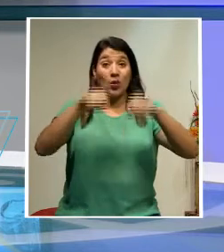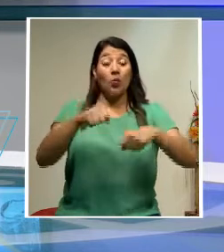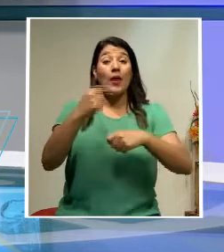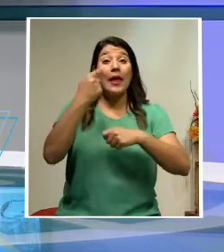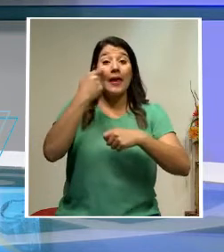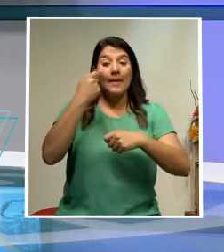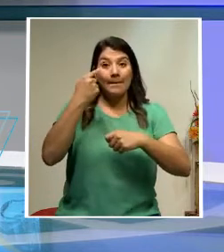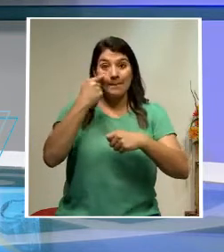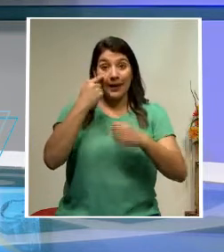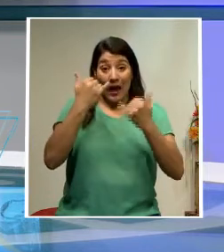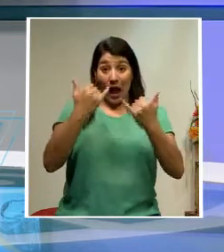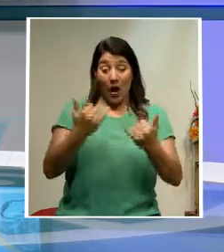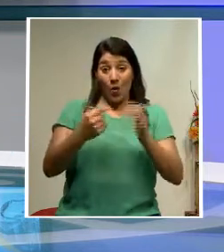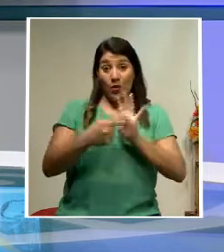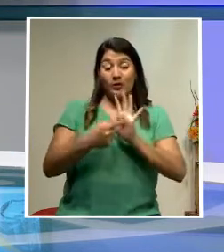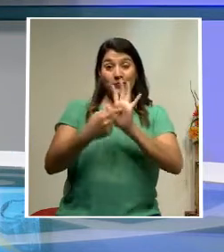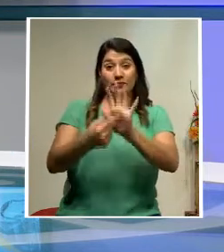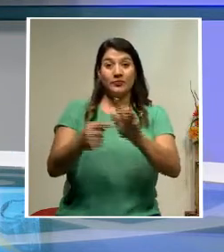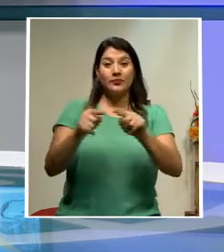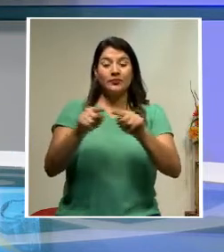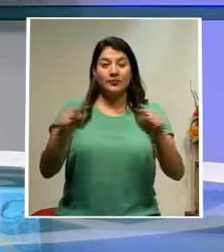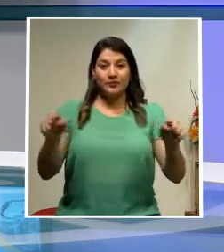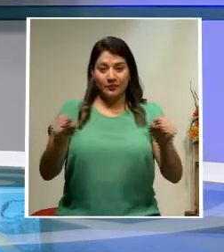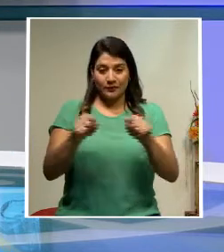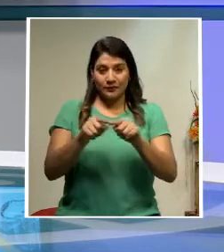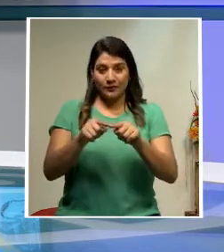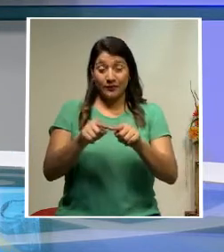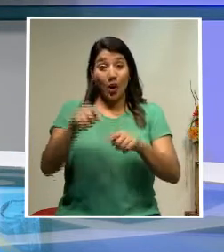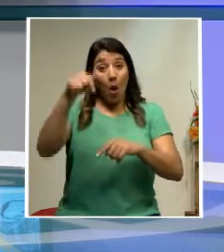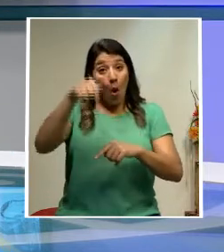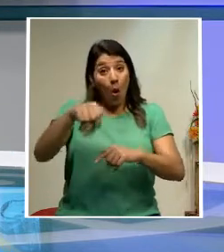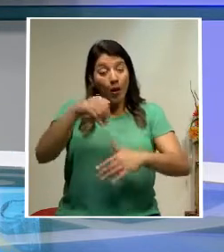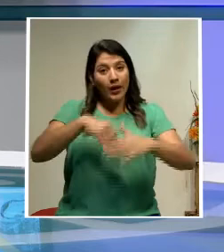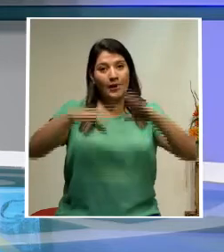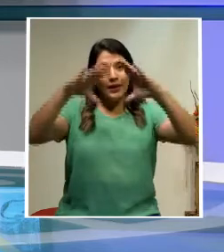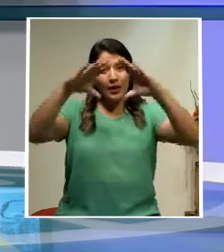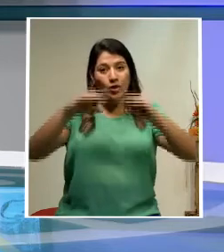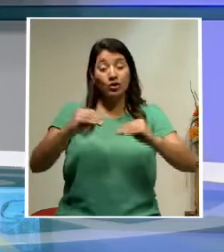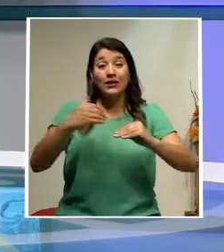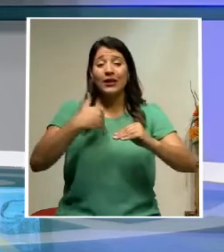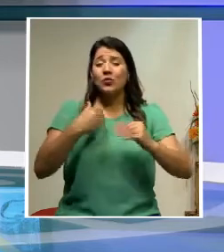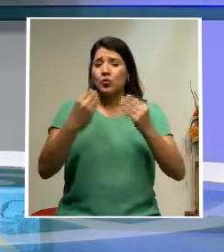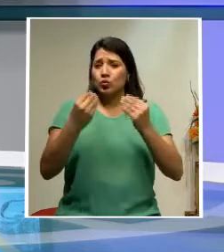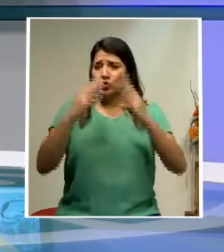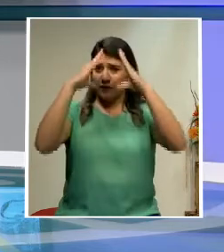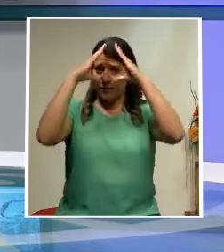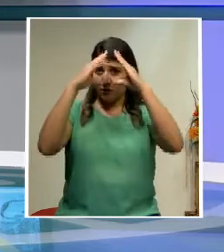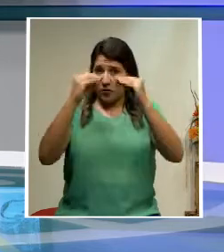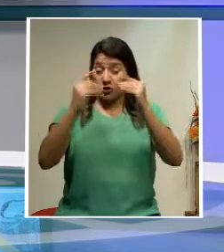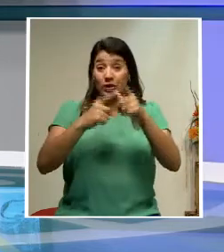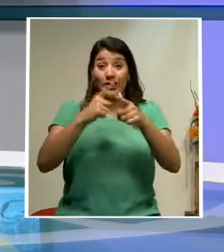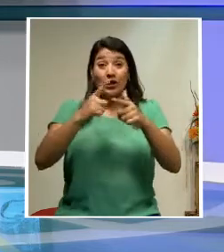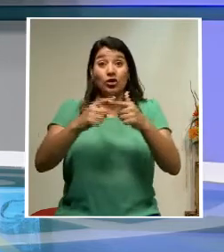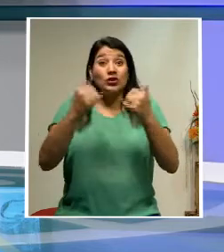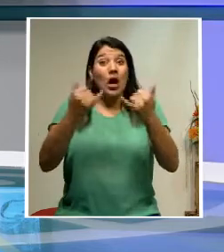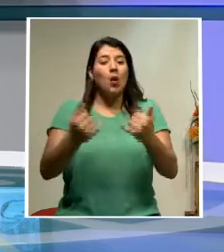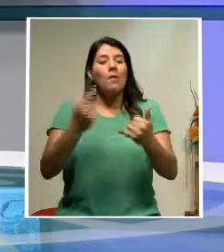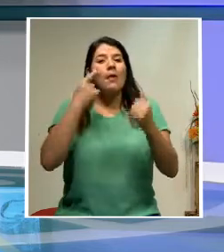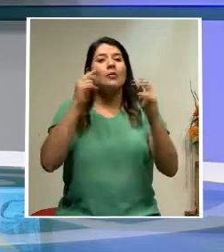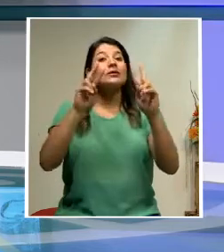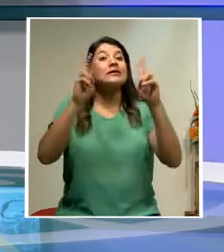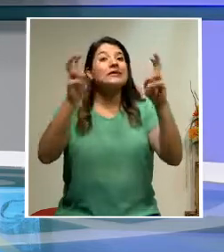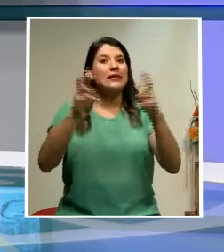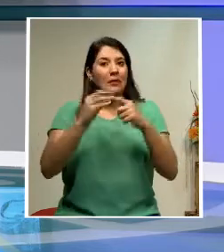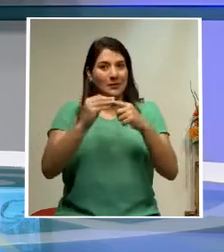que aparecen ahora en la pantalla. Esta noche tenemos mucha información, así que vayamos a ver nuestros